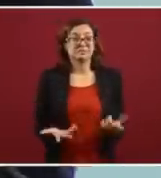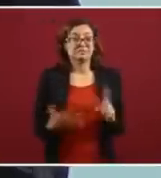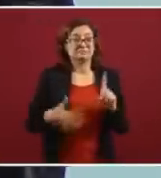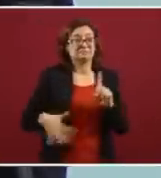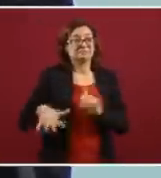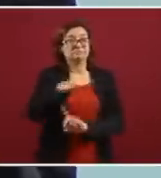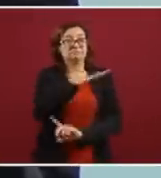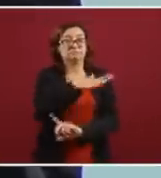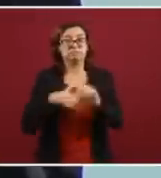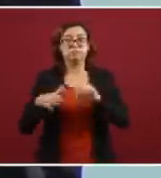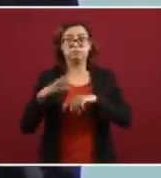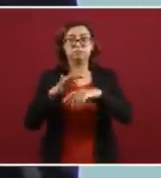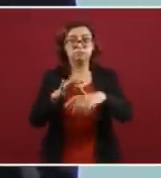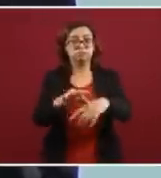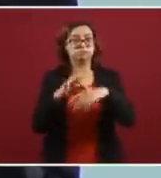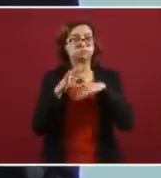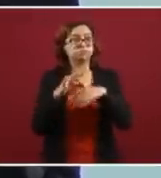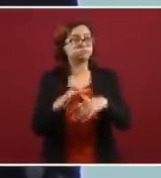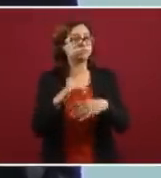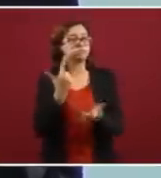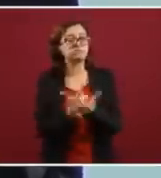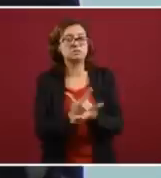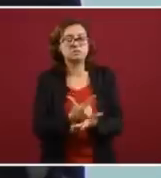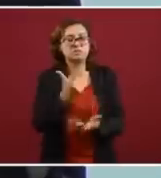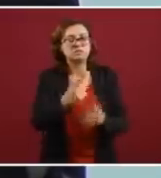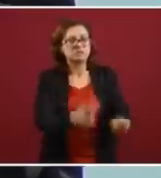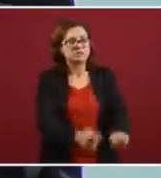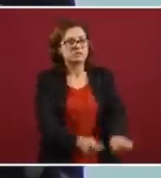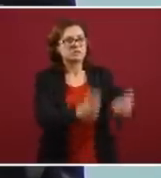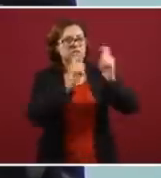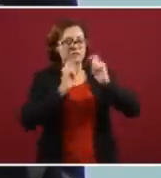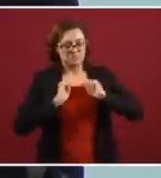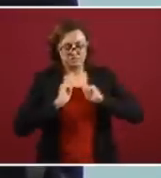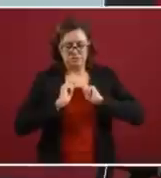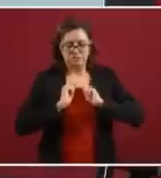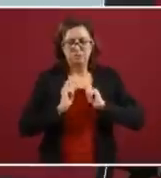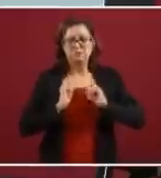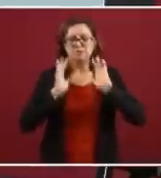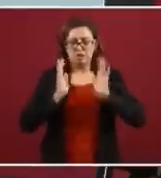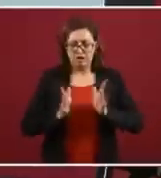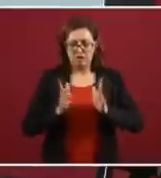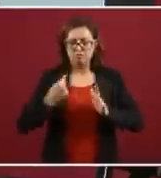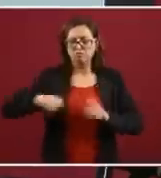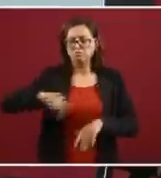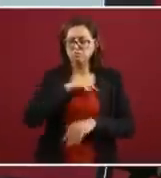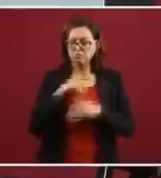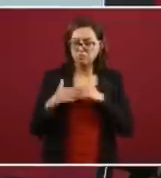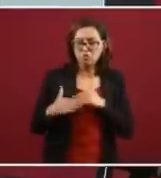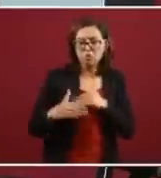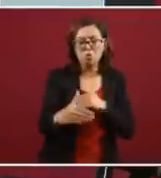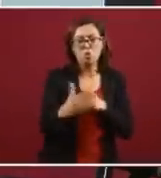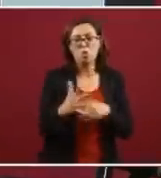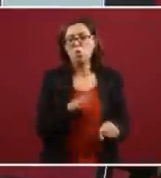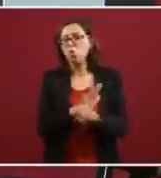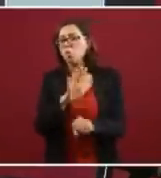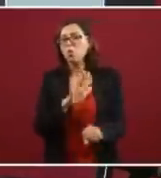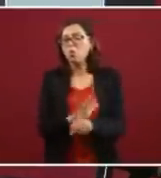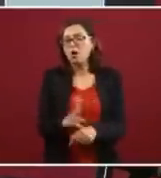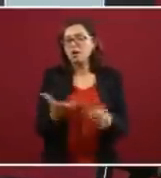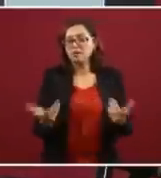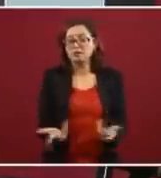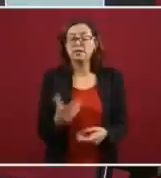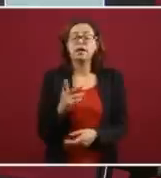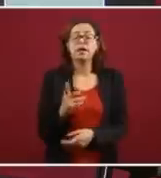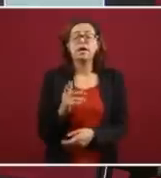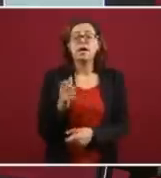realidad trazada a grandes rasgos, ¿qué nos hemos propuesto? Presentamos en noviembre del año pasado el